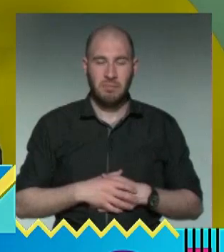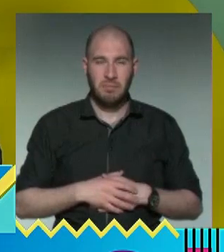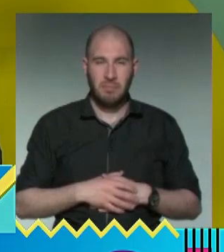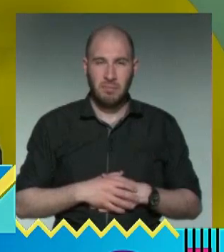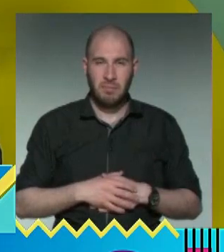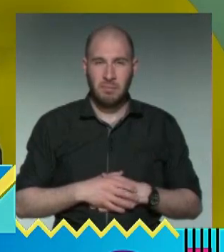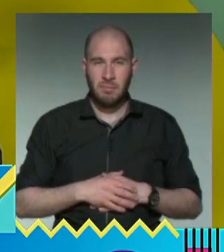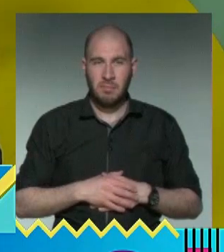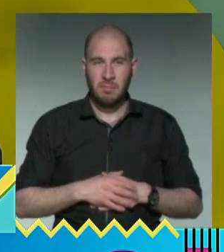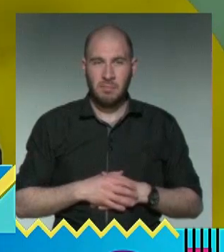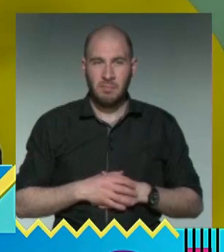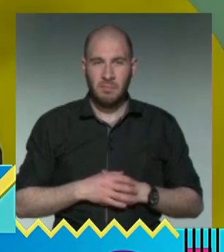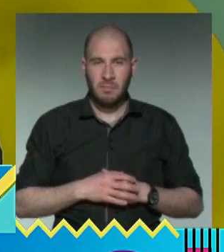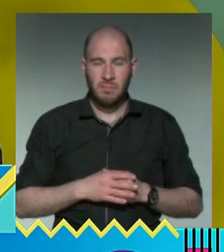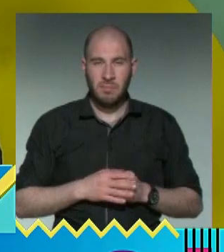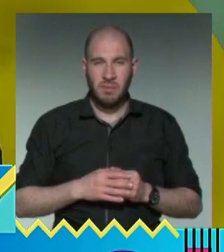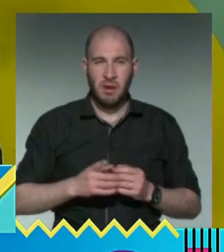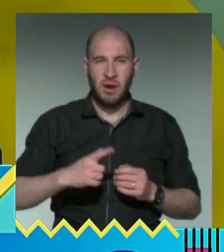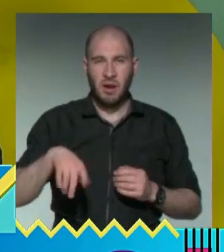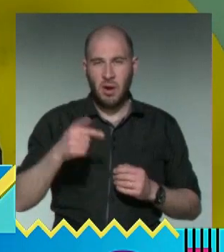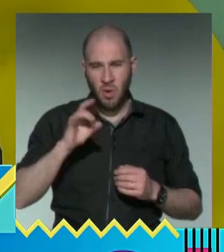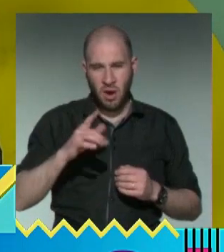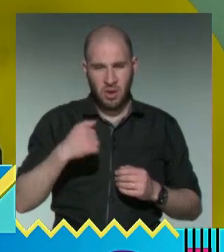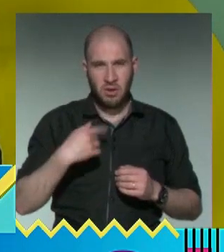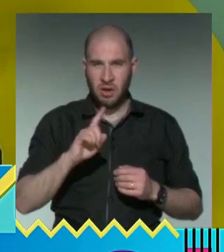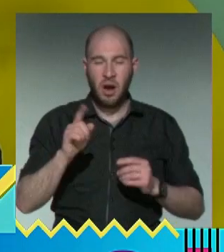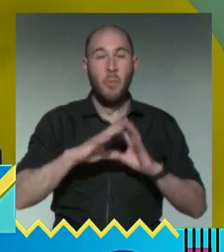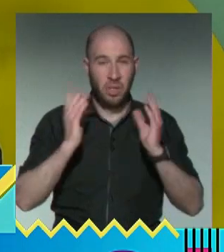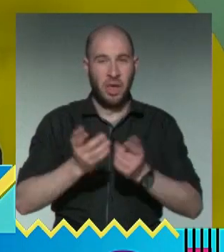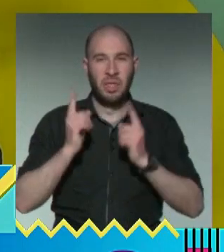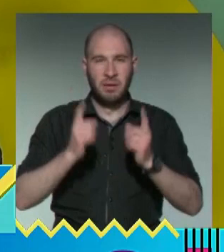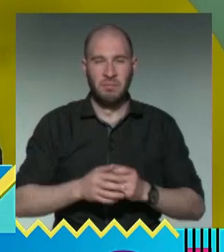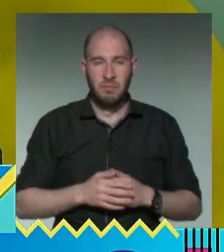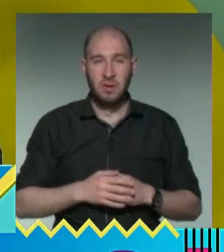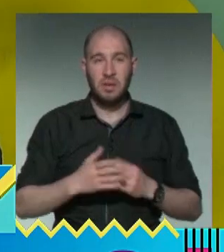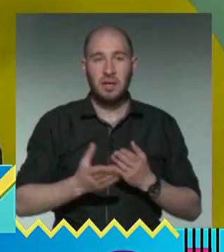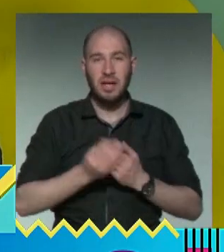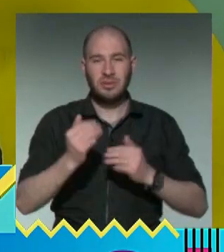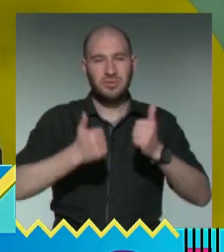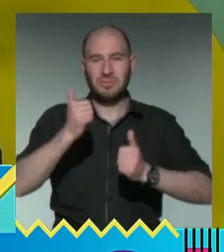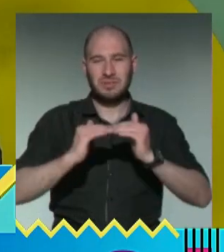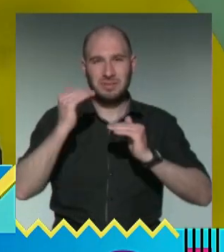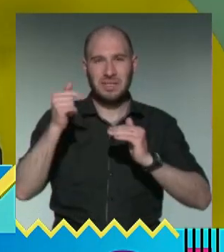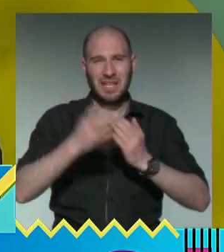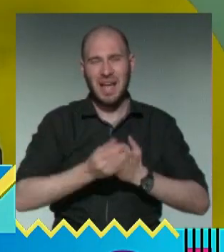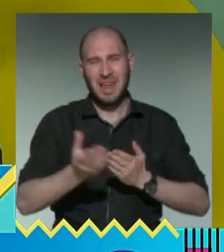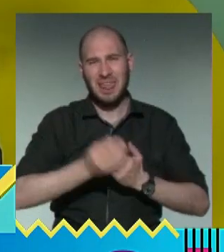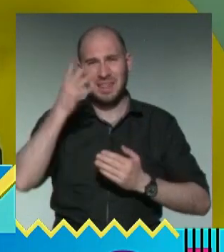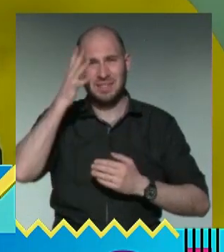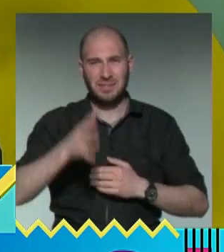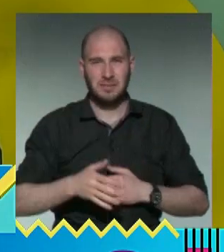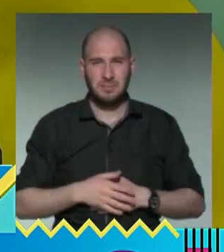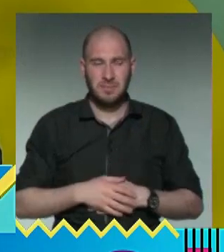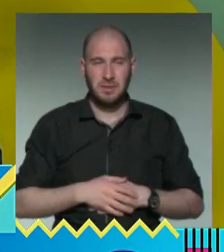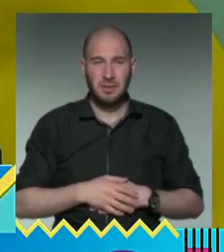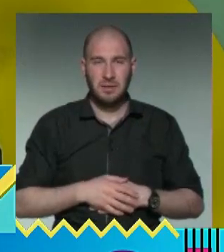verdad es que no llegamos y no nos ha pasado solo a nosotros, sino en general en el mundo, no llegamos a costos competitivos, sigue siendo muy costoso.